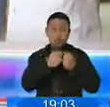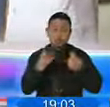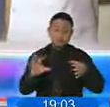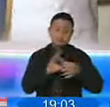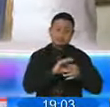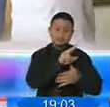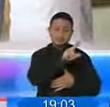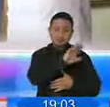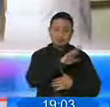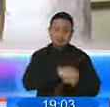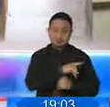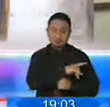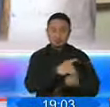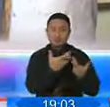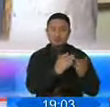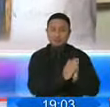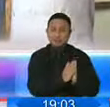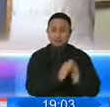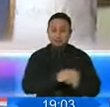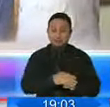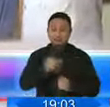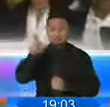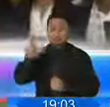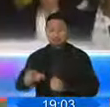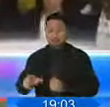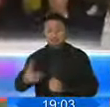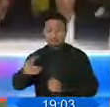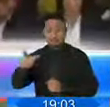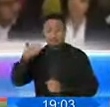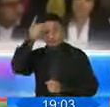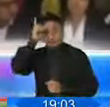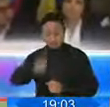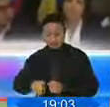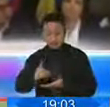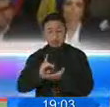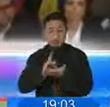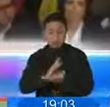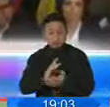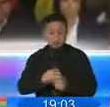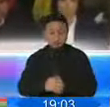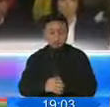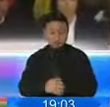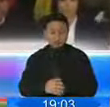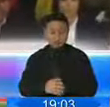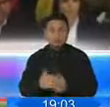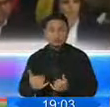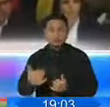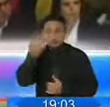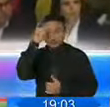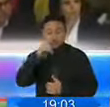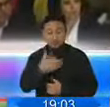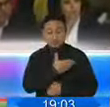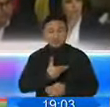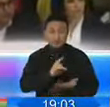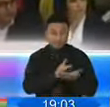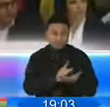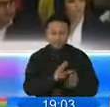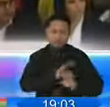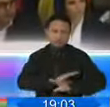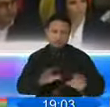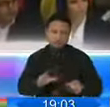de gobierno, que buscarán que la decisión tomada por la cúpula afín al correísmo deje insubsistente la decisión de cesar en